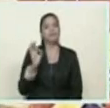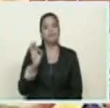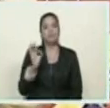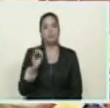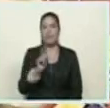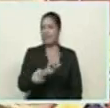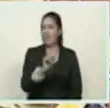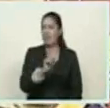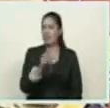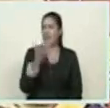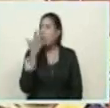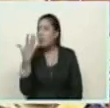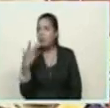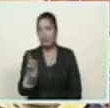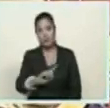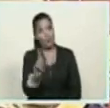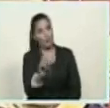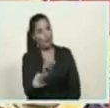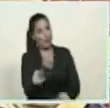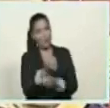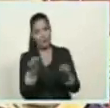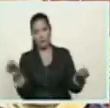nadie puede banalizar